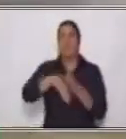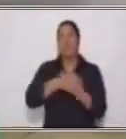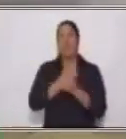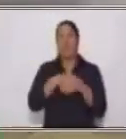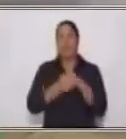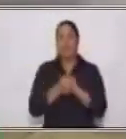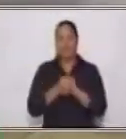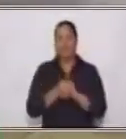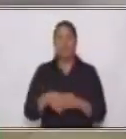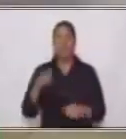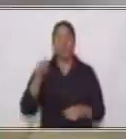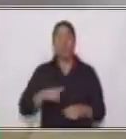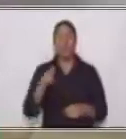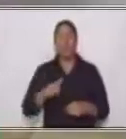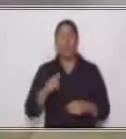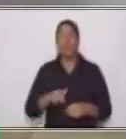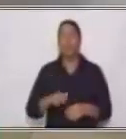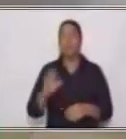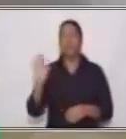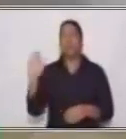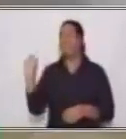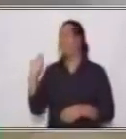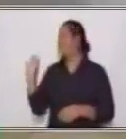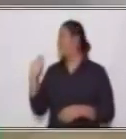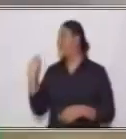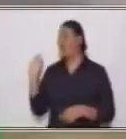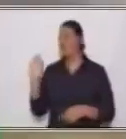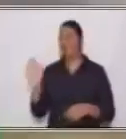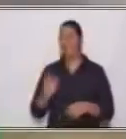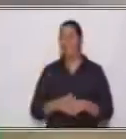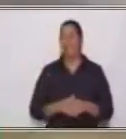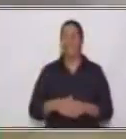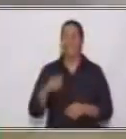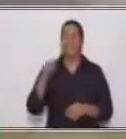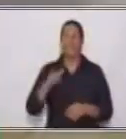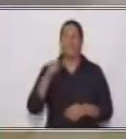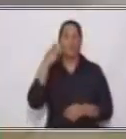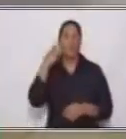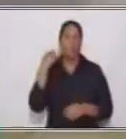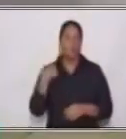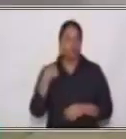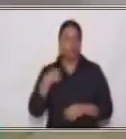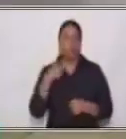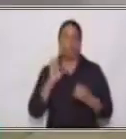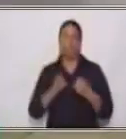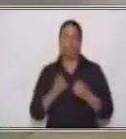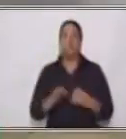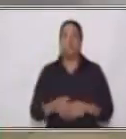Y en esta oportunidad saludemos a Ruth, quien nos acompaña en la interpretación de la lengua de señas.